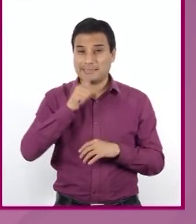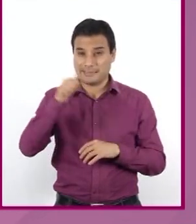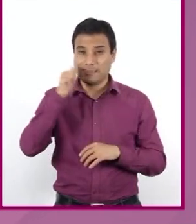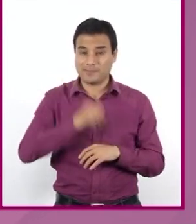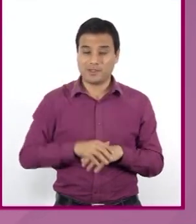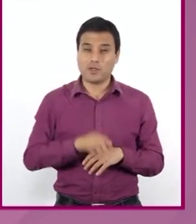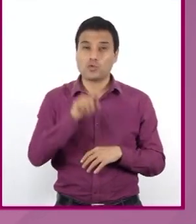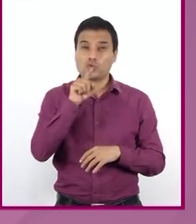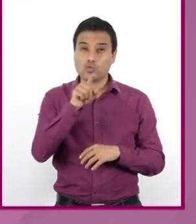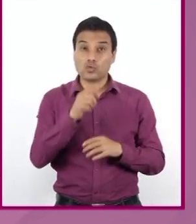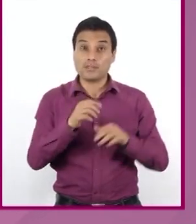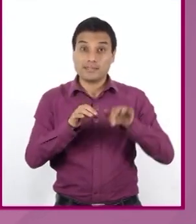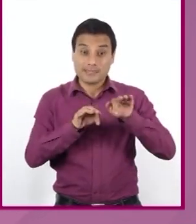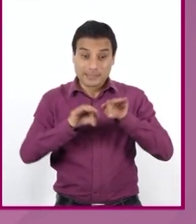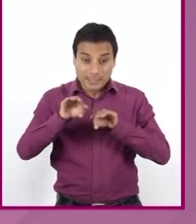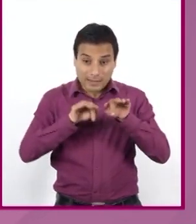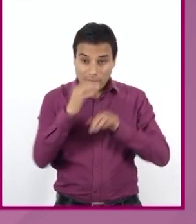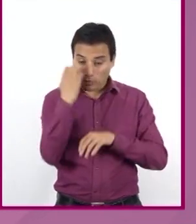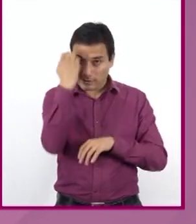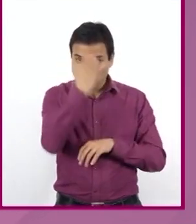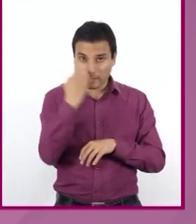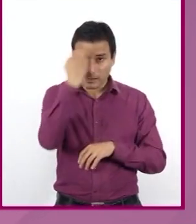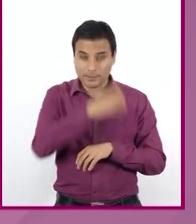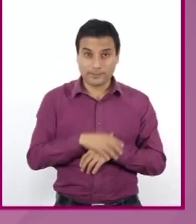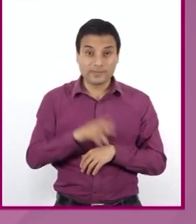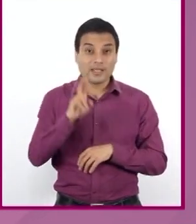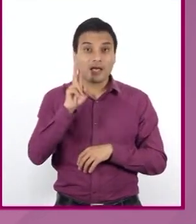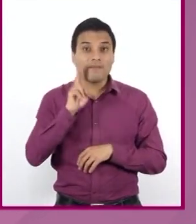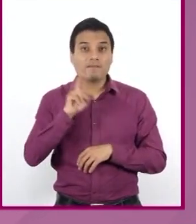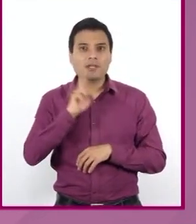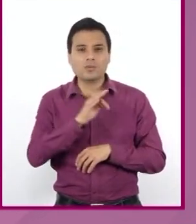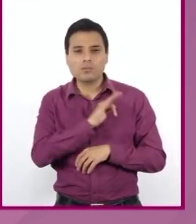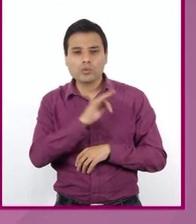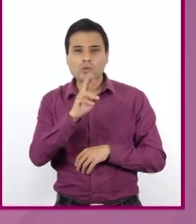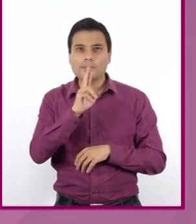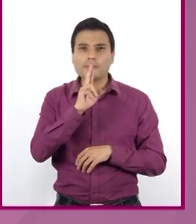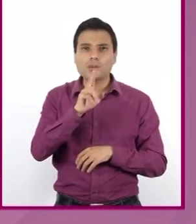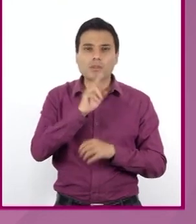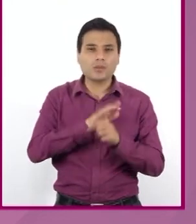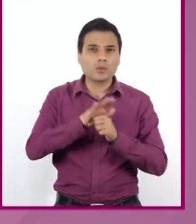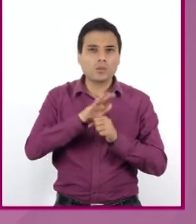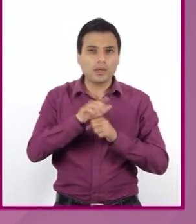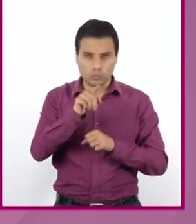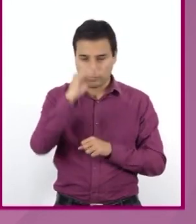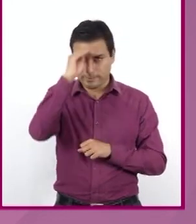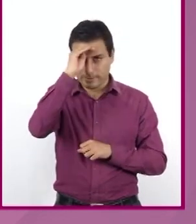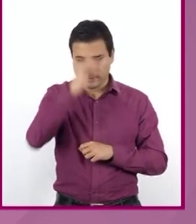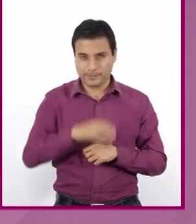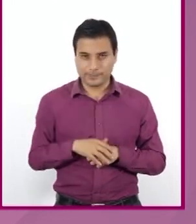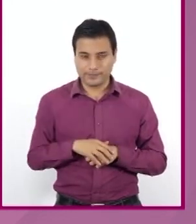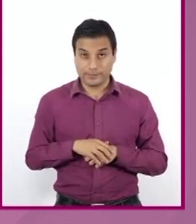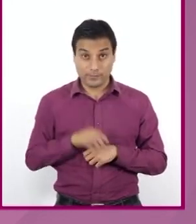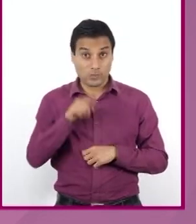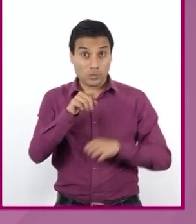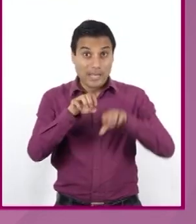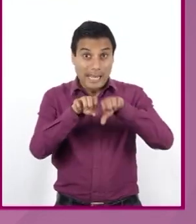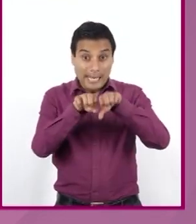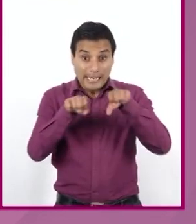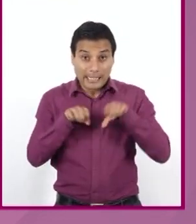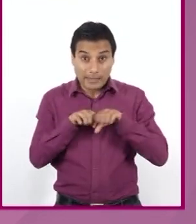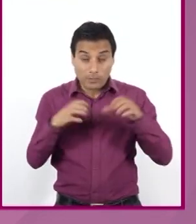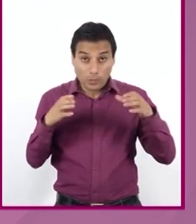sobre nuestro trabajo para identificar qué puedo mejorar de mi investigación y en caso de hacerlo en equipo, evaluar